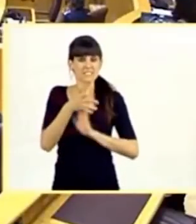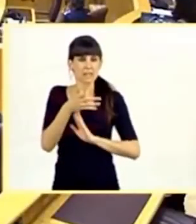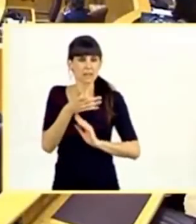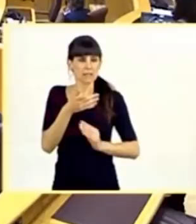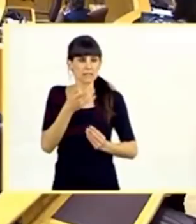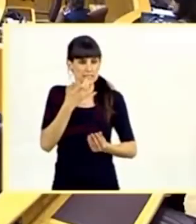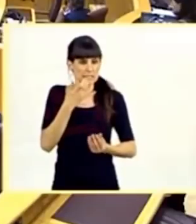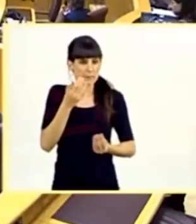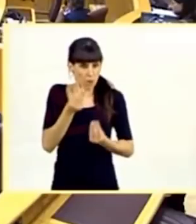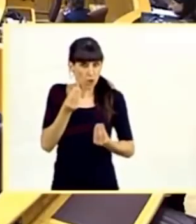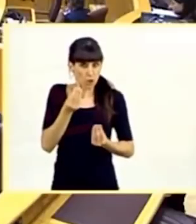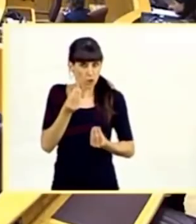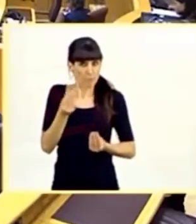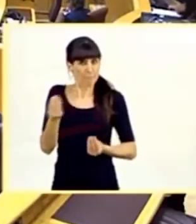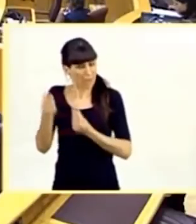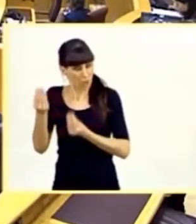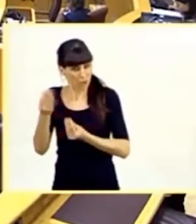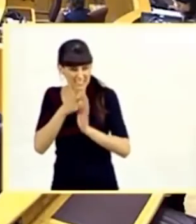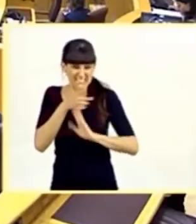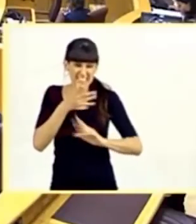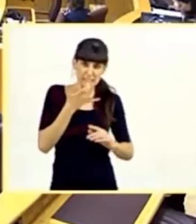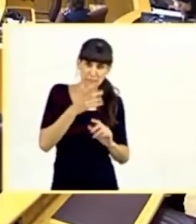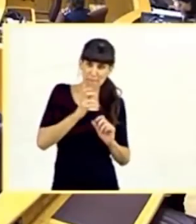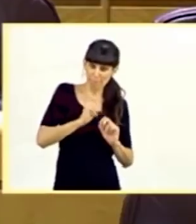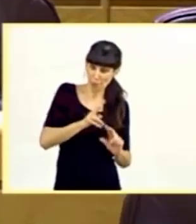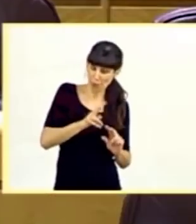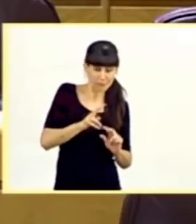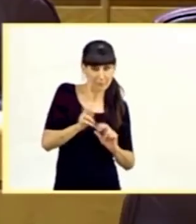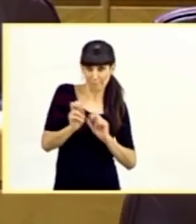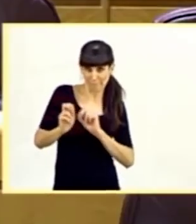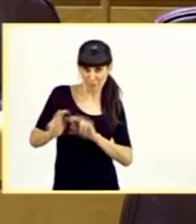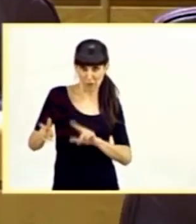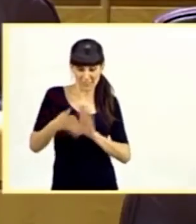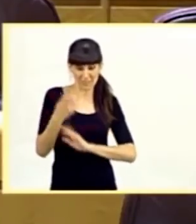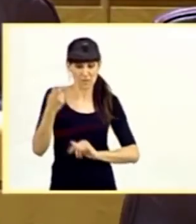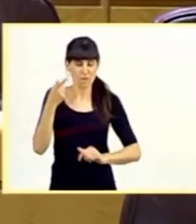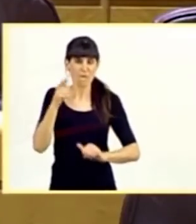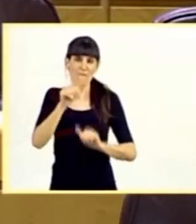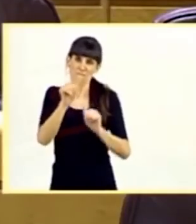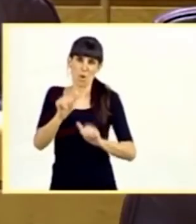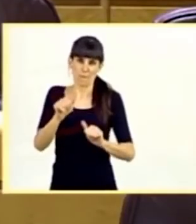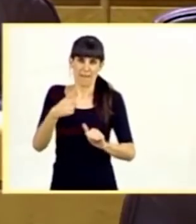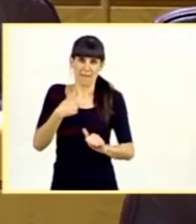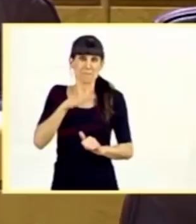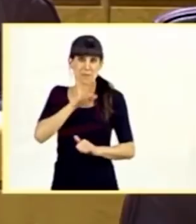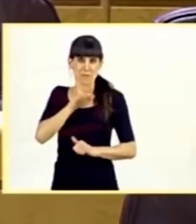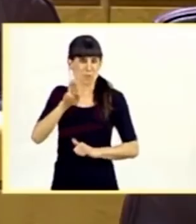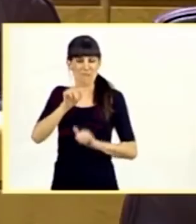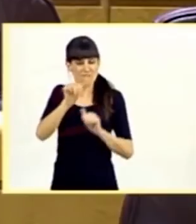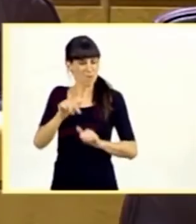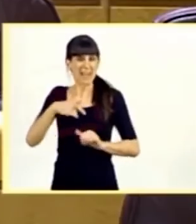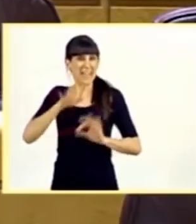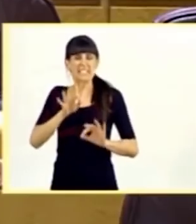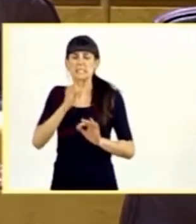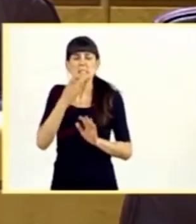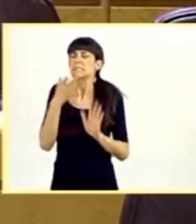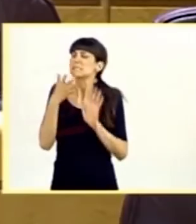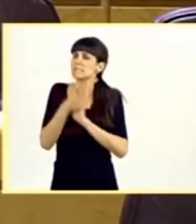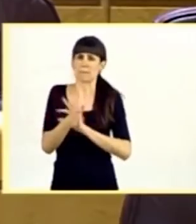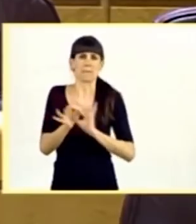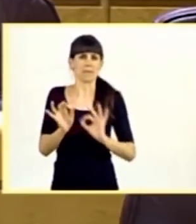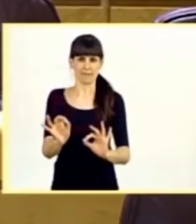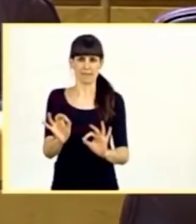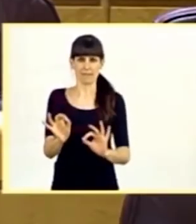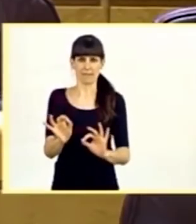contestado y, como digo, sigue sin reunirse. Es terrible que eso pueda ocurrir y es una tomadura de pelo a la